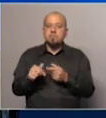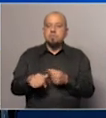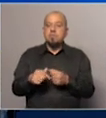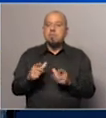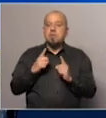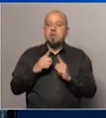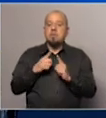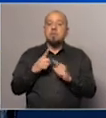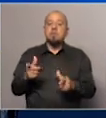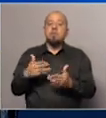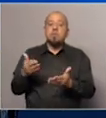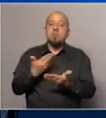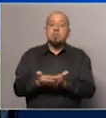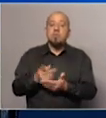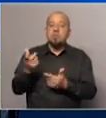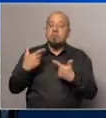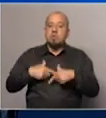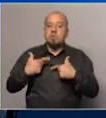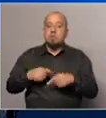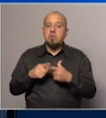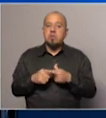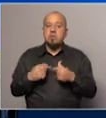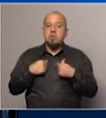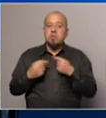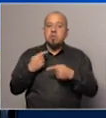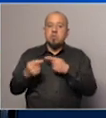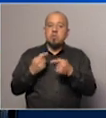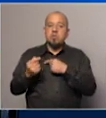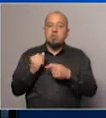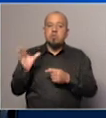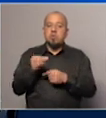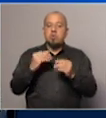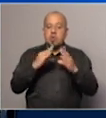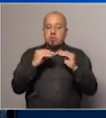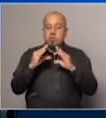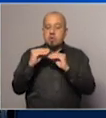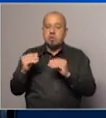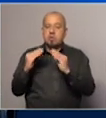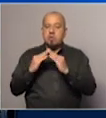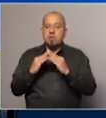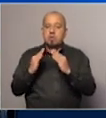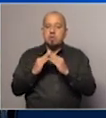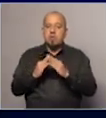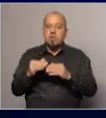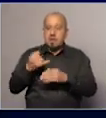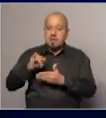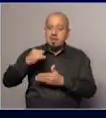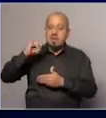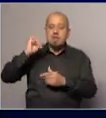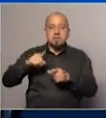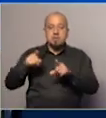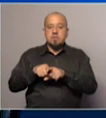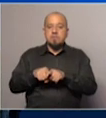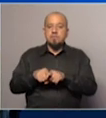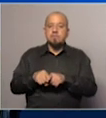estamos esperando cuál es la propuesta del ministerio al respecto nosotros seguimos manteniendo que todas las cooperativas de vivienda deben estar al mismo interés con